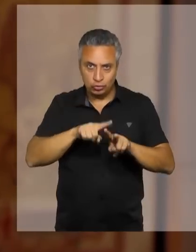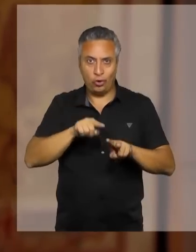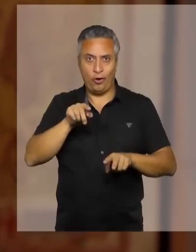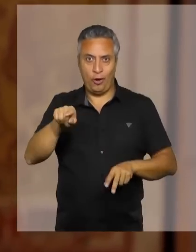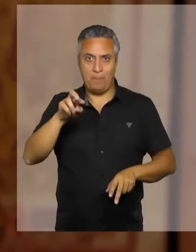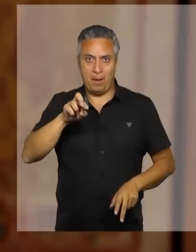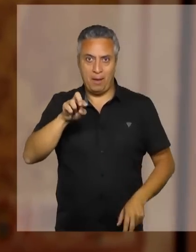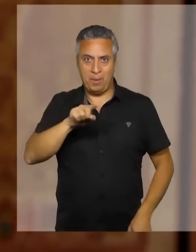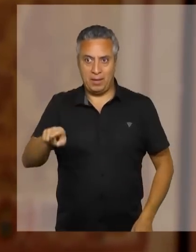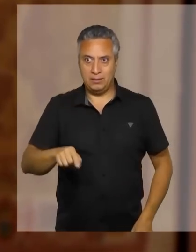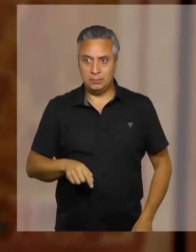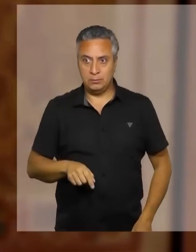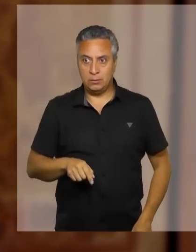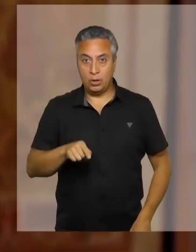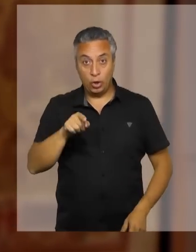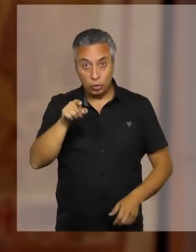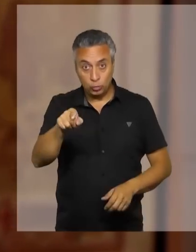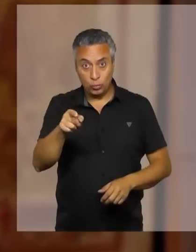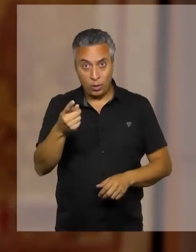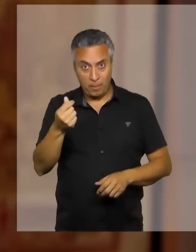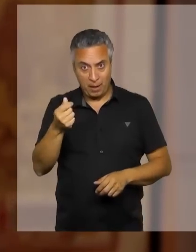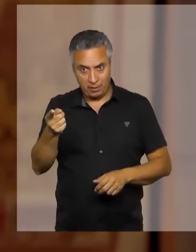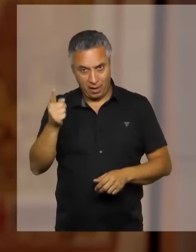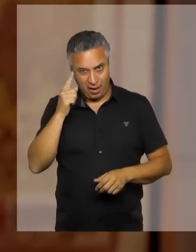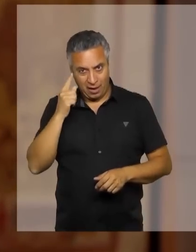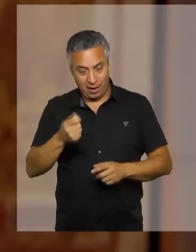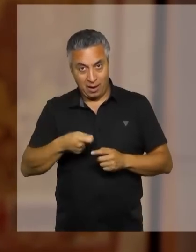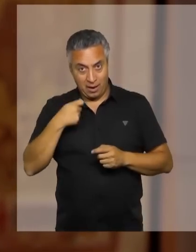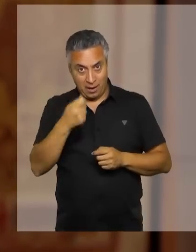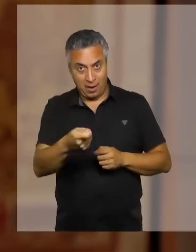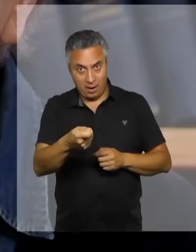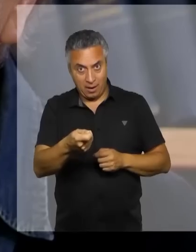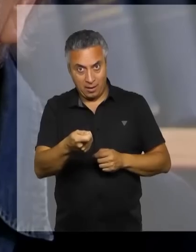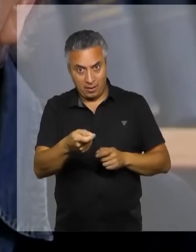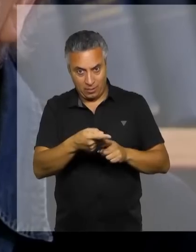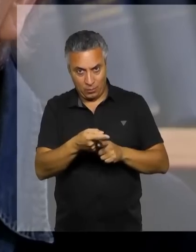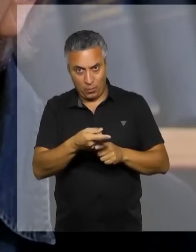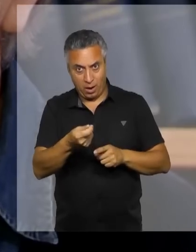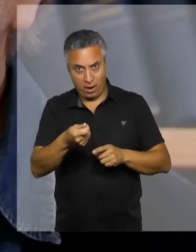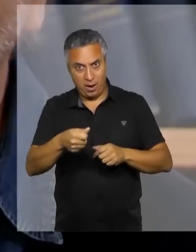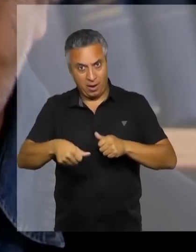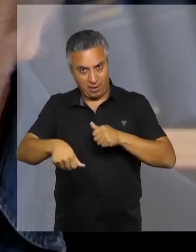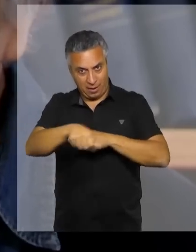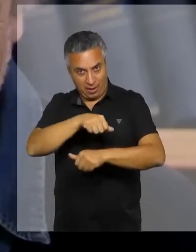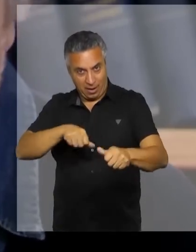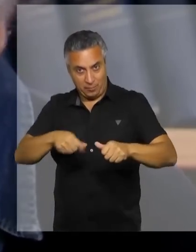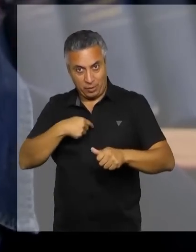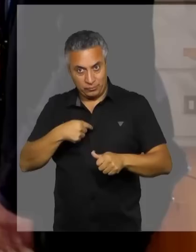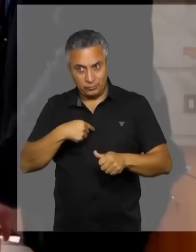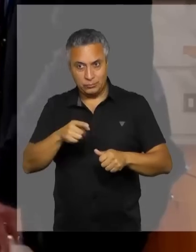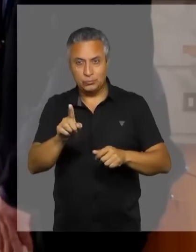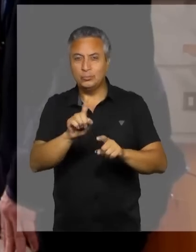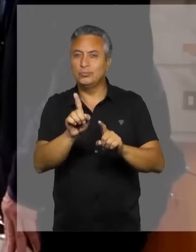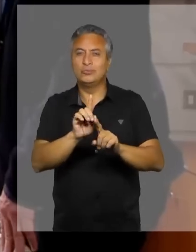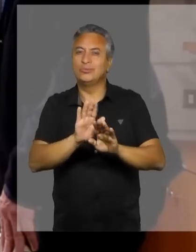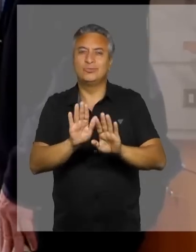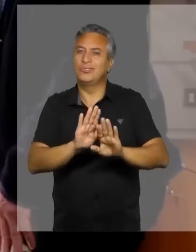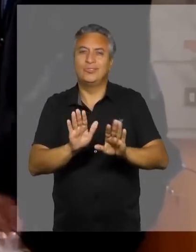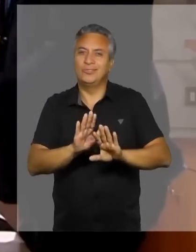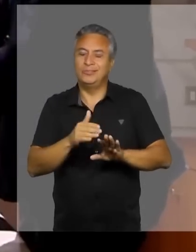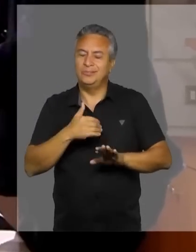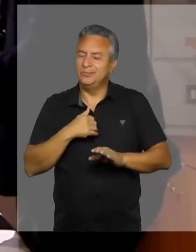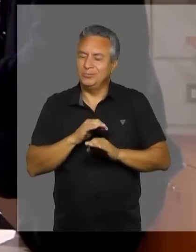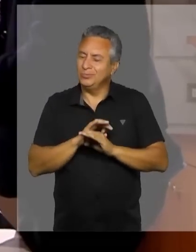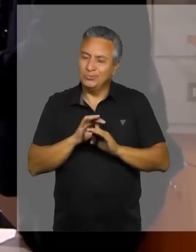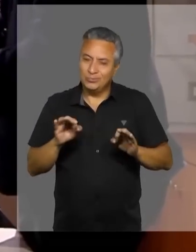O sea, tú conseguiste esa plata para pedirme algo a cambio. No. Jamás haría una cosa así, ¿no?